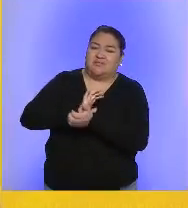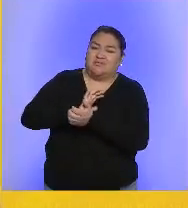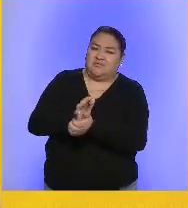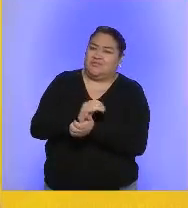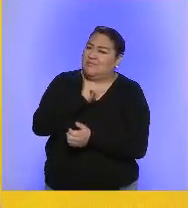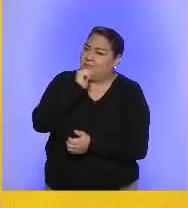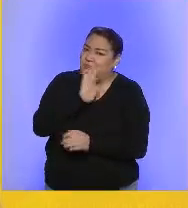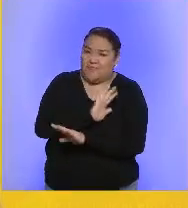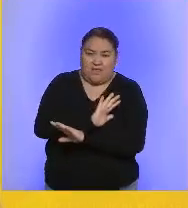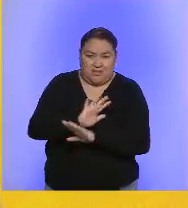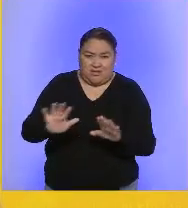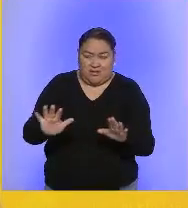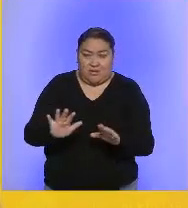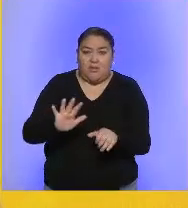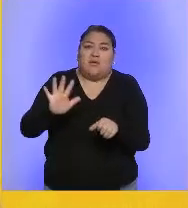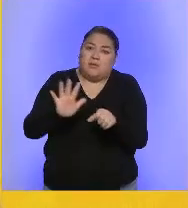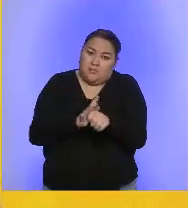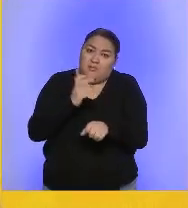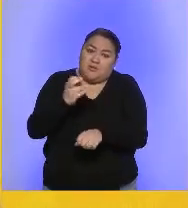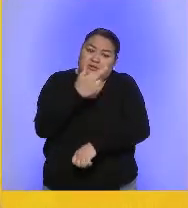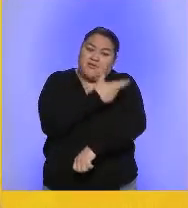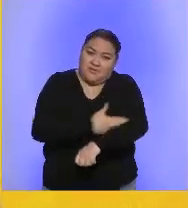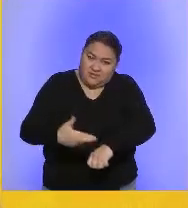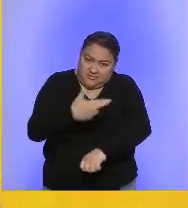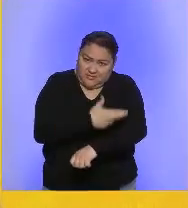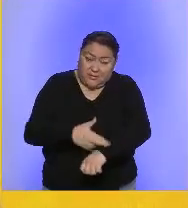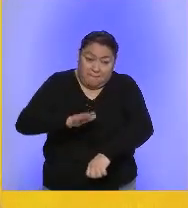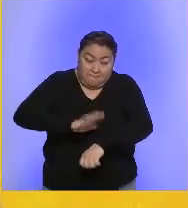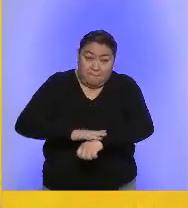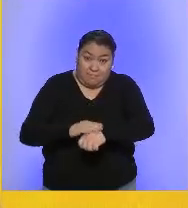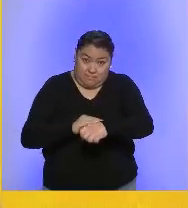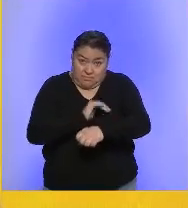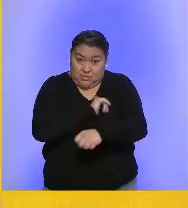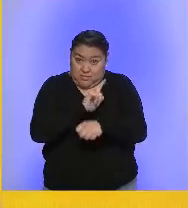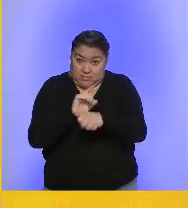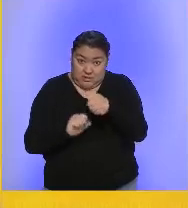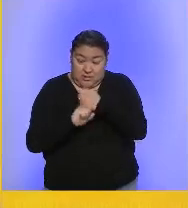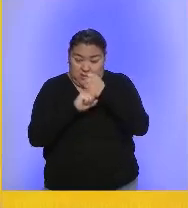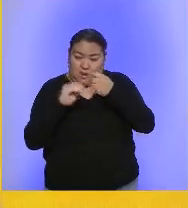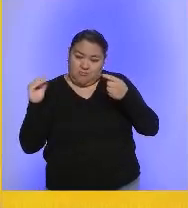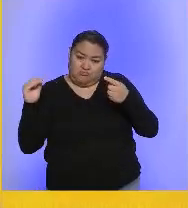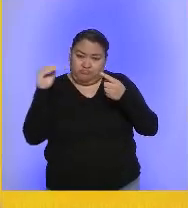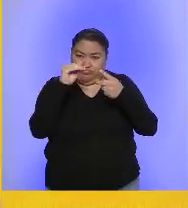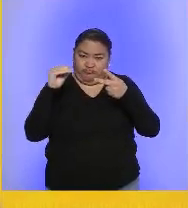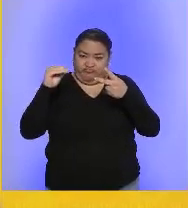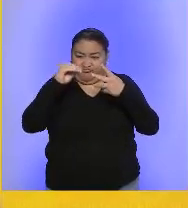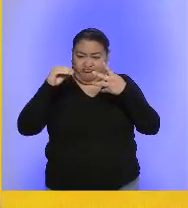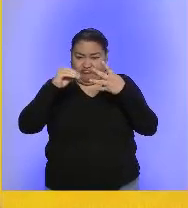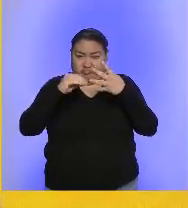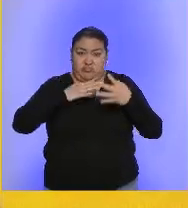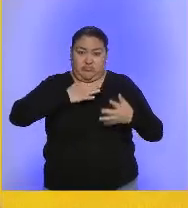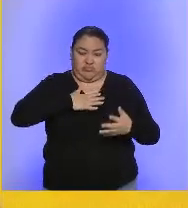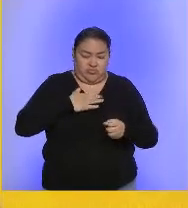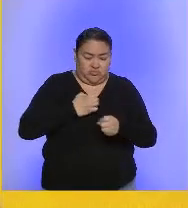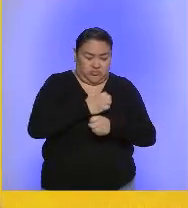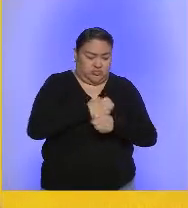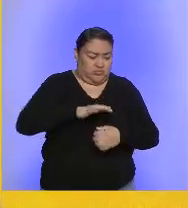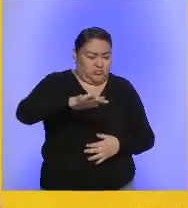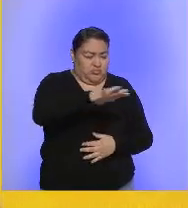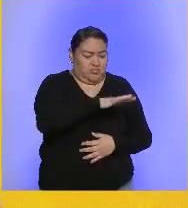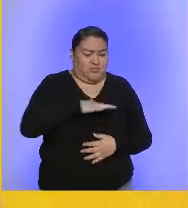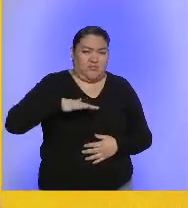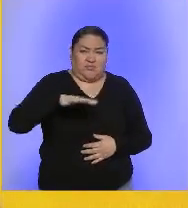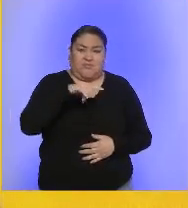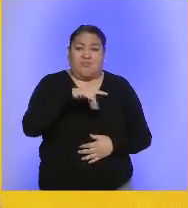gracias al actuar del órgano jurisdiccional en mi entidad, hoy podemos decir que tenemos un Congreso no